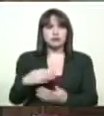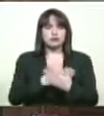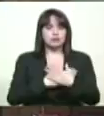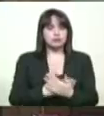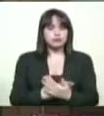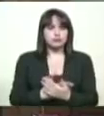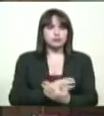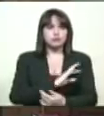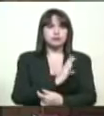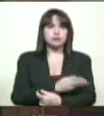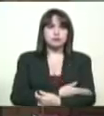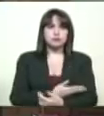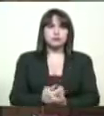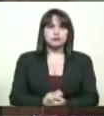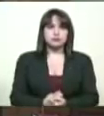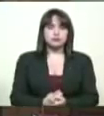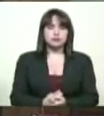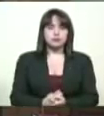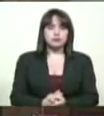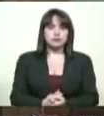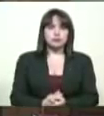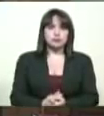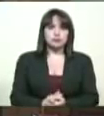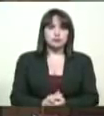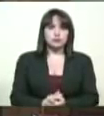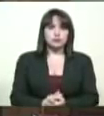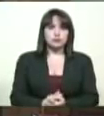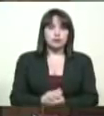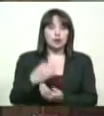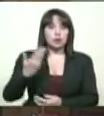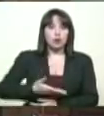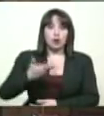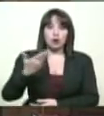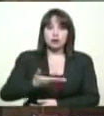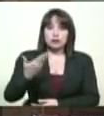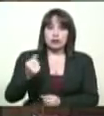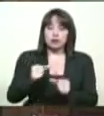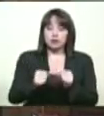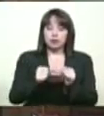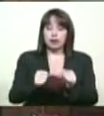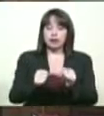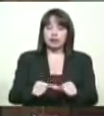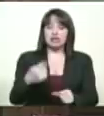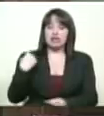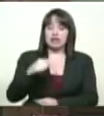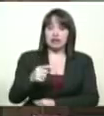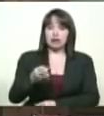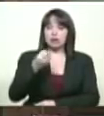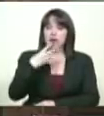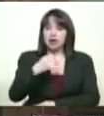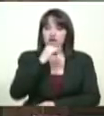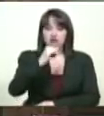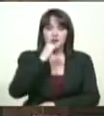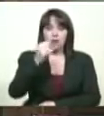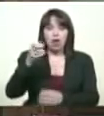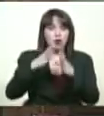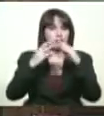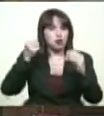así que creo que es muy importante permanentemente tener bien informado a nuestro pueblo